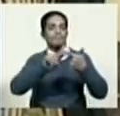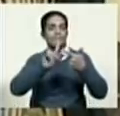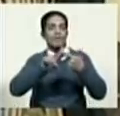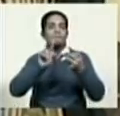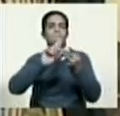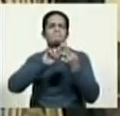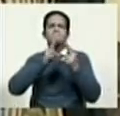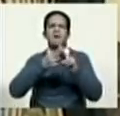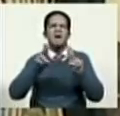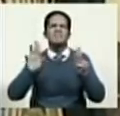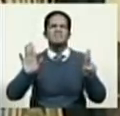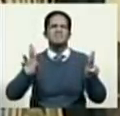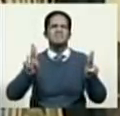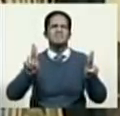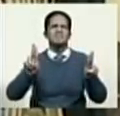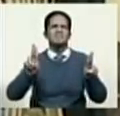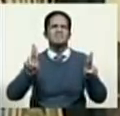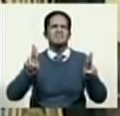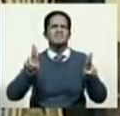amenazada